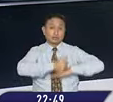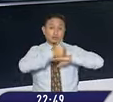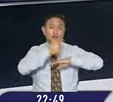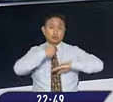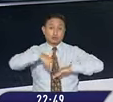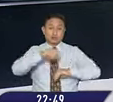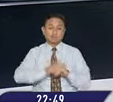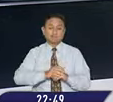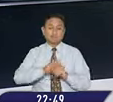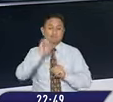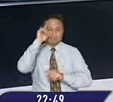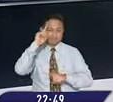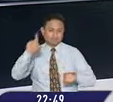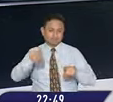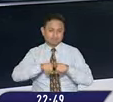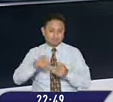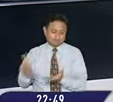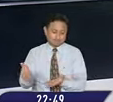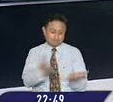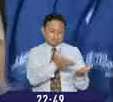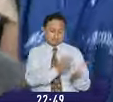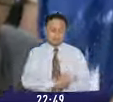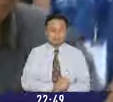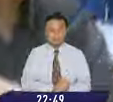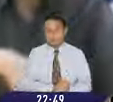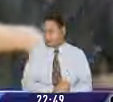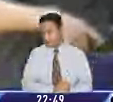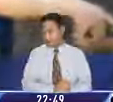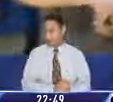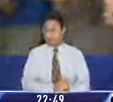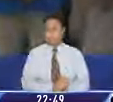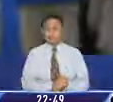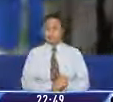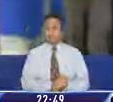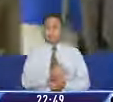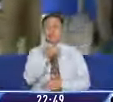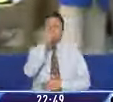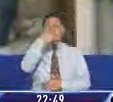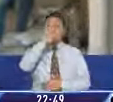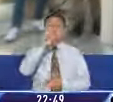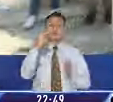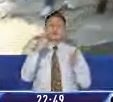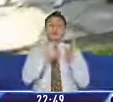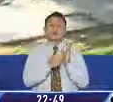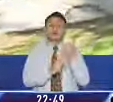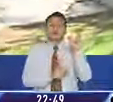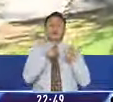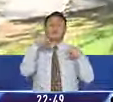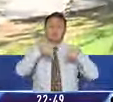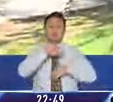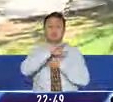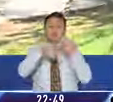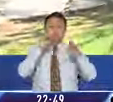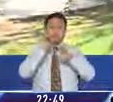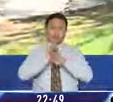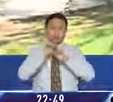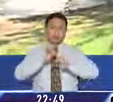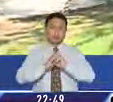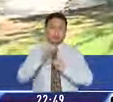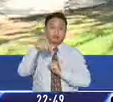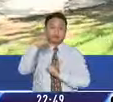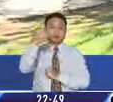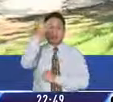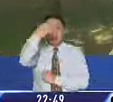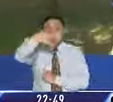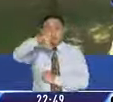lo consideren prudente. Son cerca de 18.000 censistas quienes recorrerán el país hasta el próximo